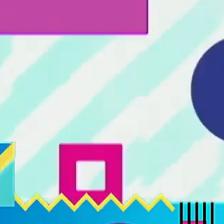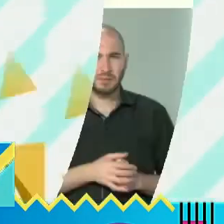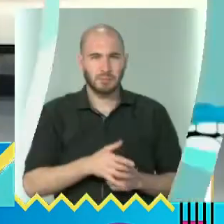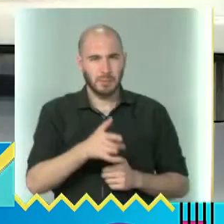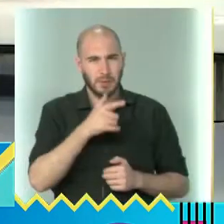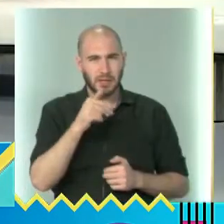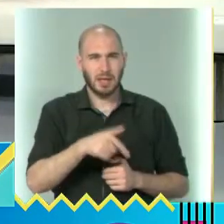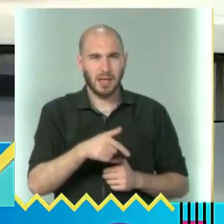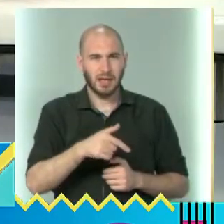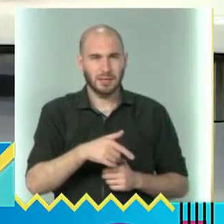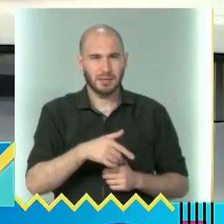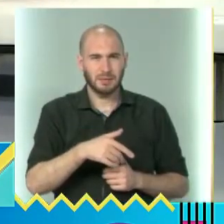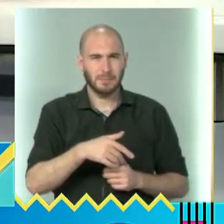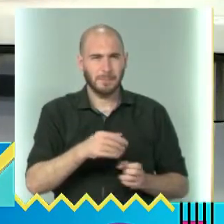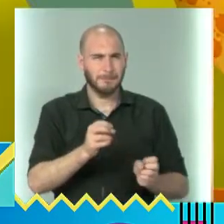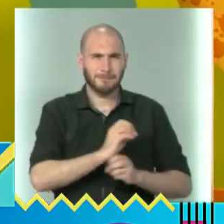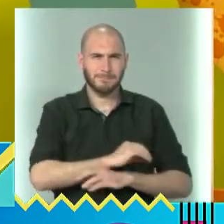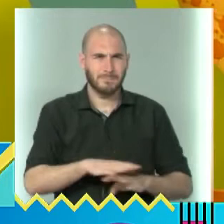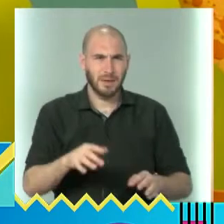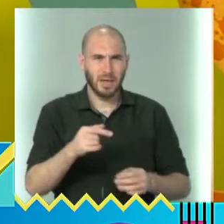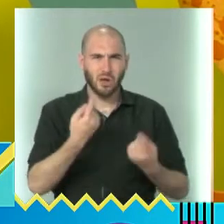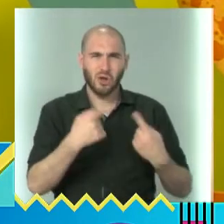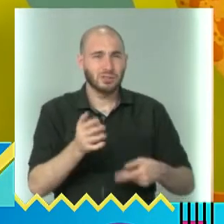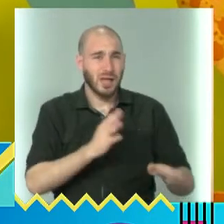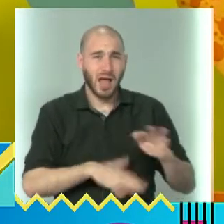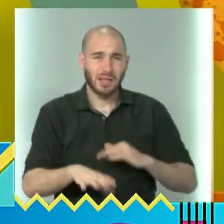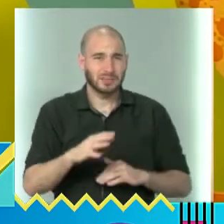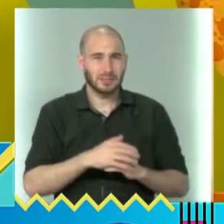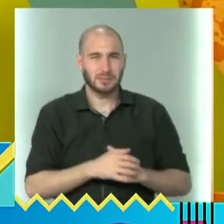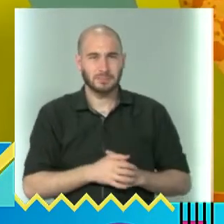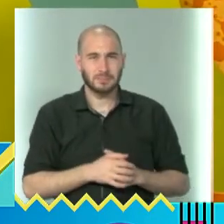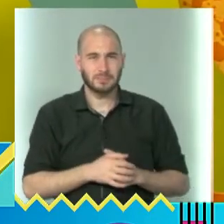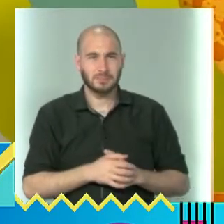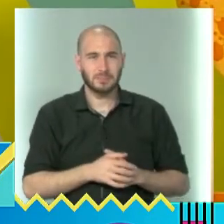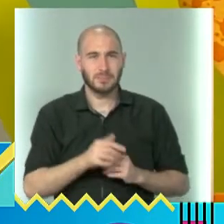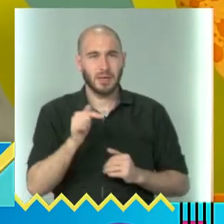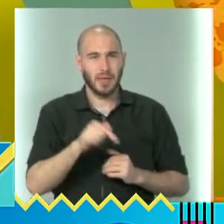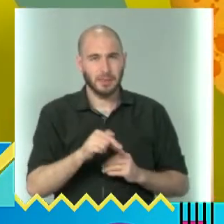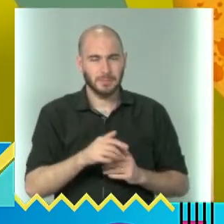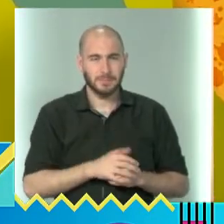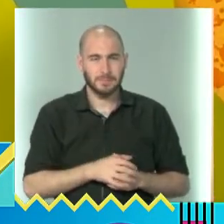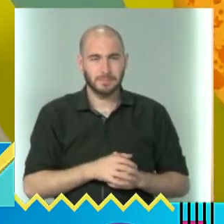extremadamente deleznable. Hay que hacer algo contra eso. Y en ese sentido,